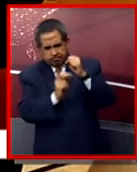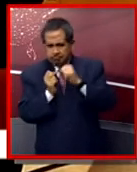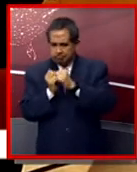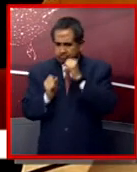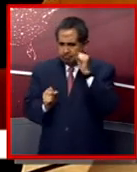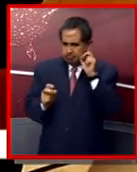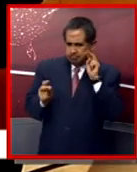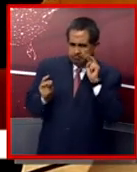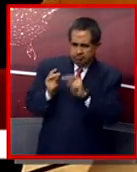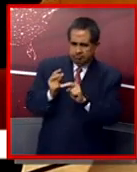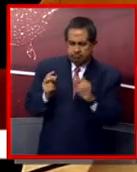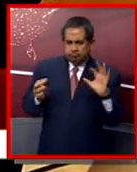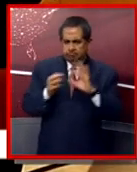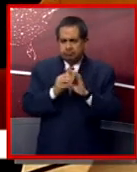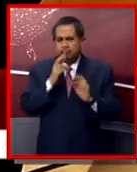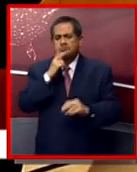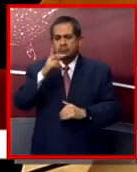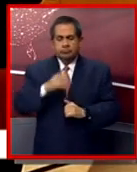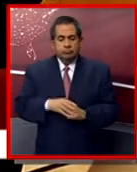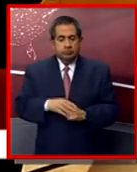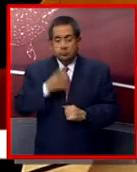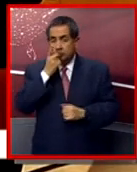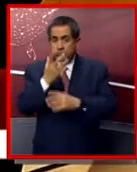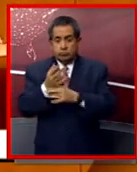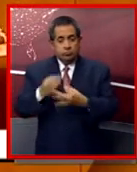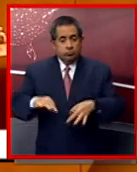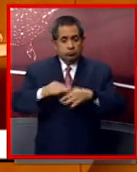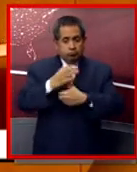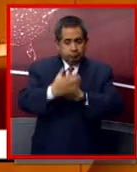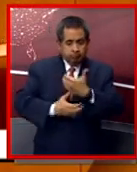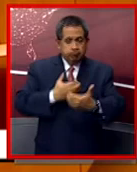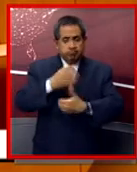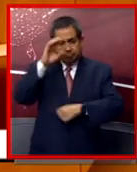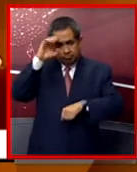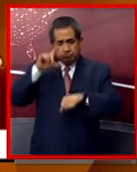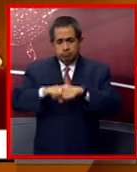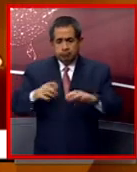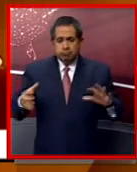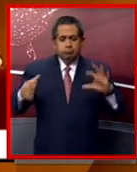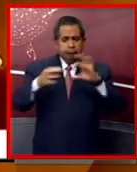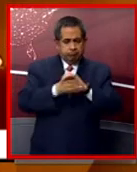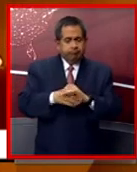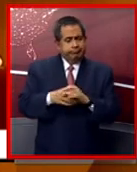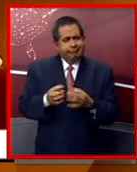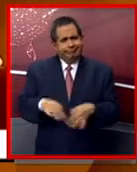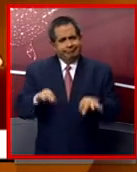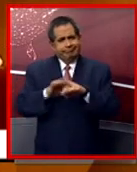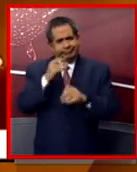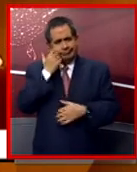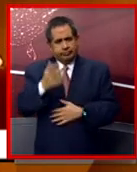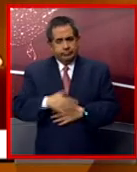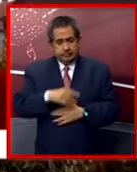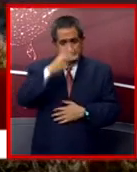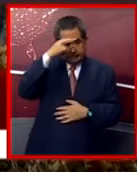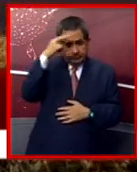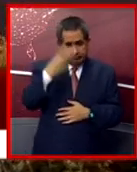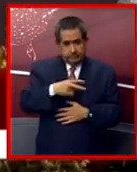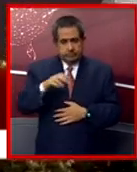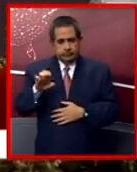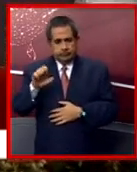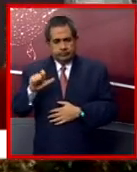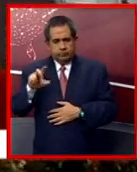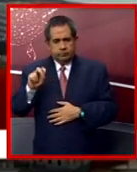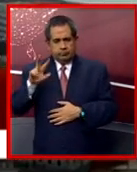eslovaco consideró importante fortalecer los lazos comerciales, educativos y culturales con nuestro país. Reconoció que México y Eslovaquia